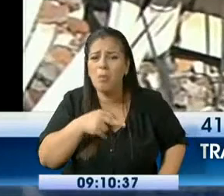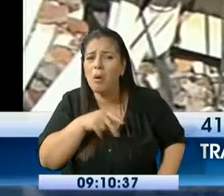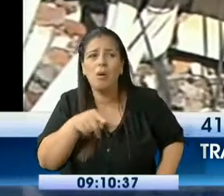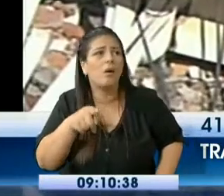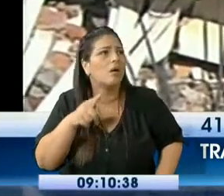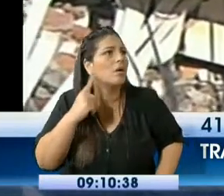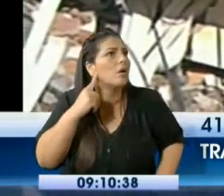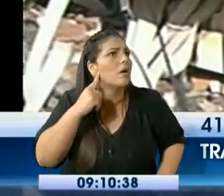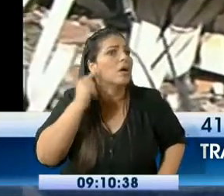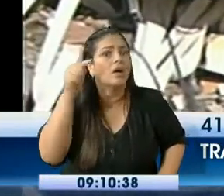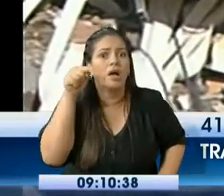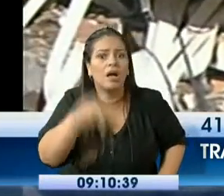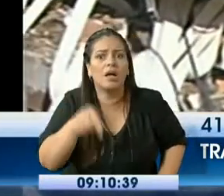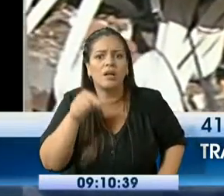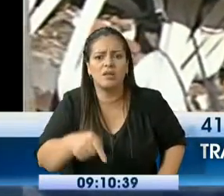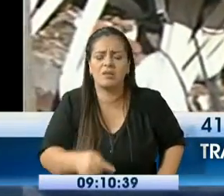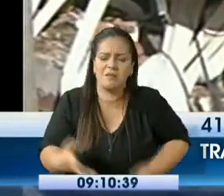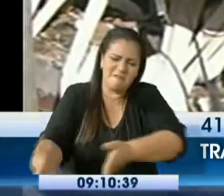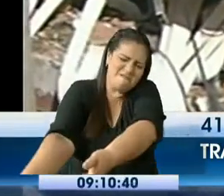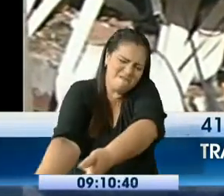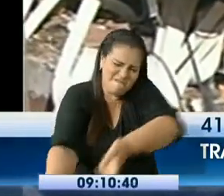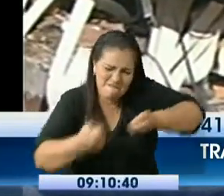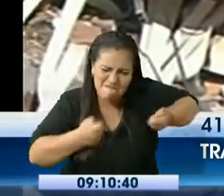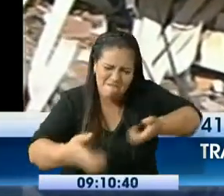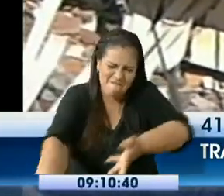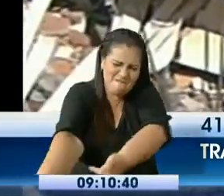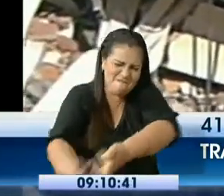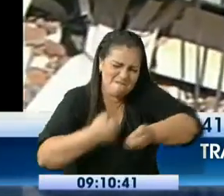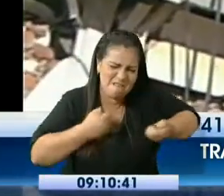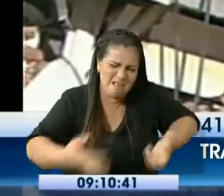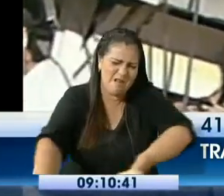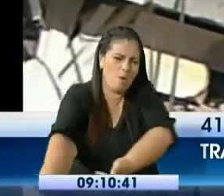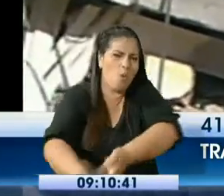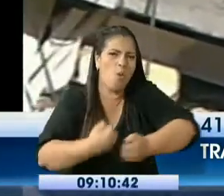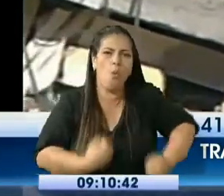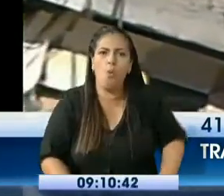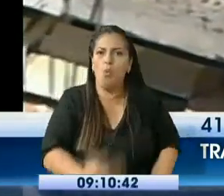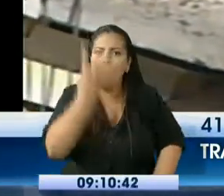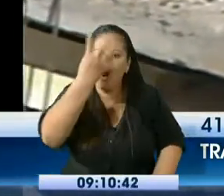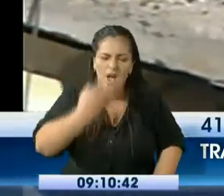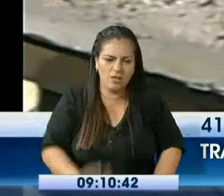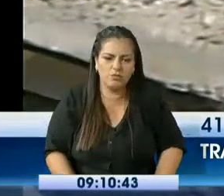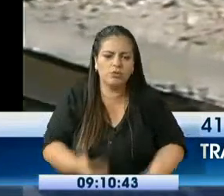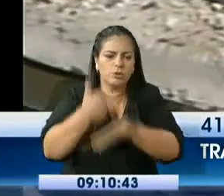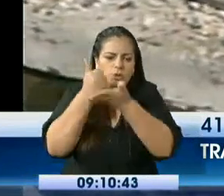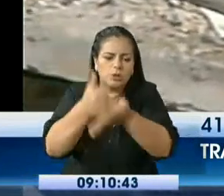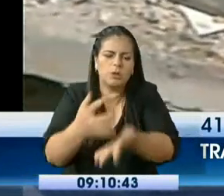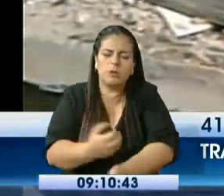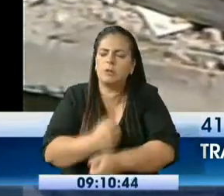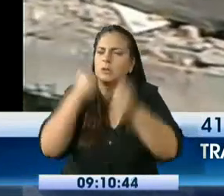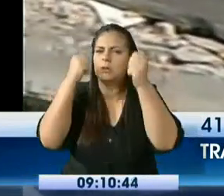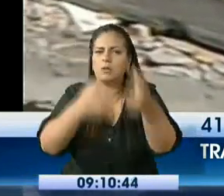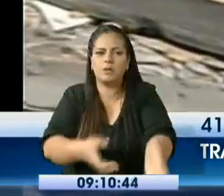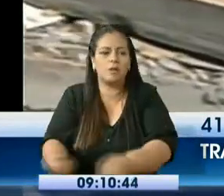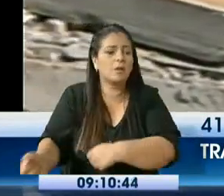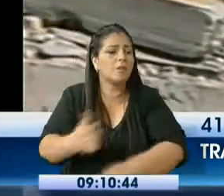sacar a casi todos menos a mi sobrino porque ya lo encontramos muerto. ¿Cuándo lograron ustedes ya encontrar a su